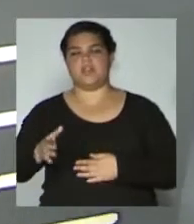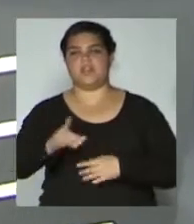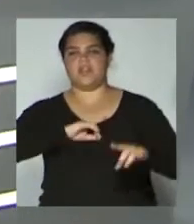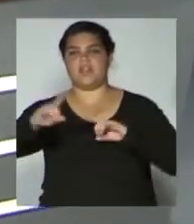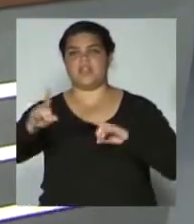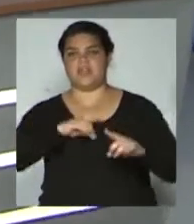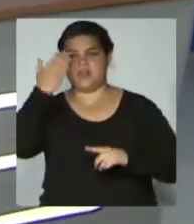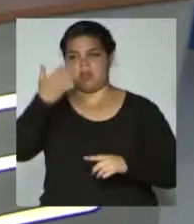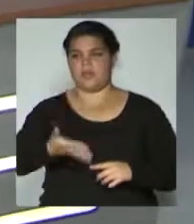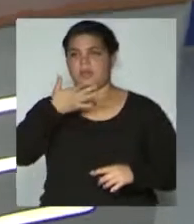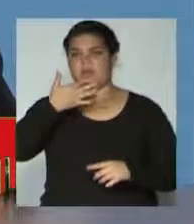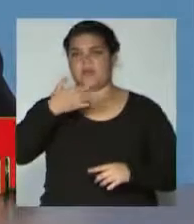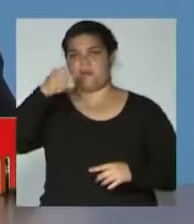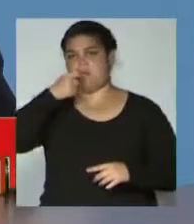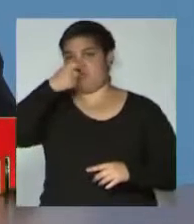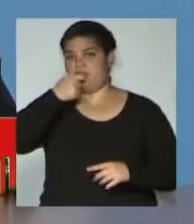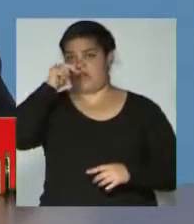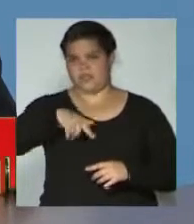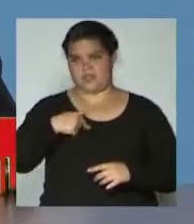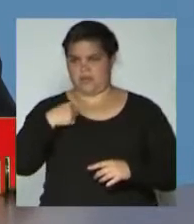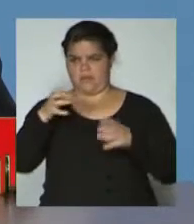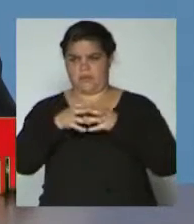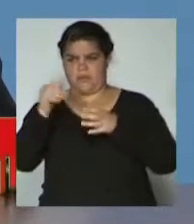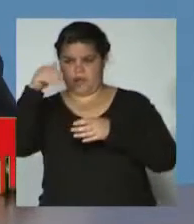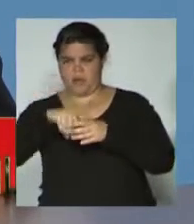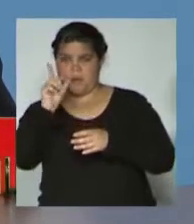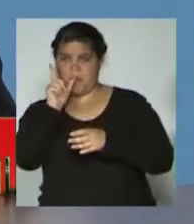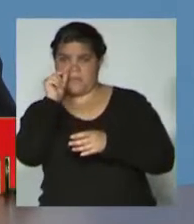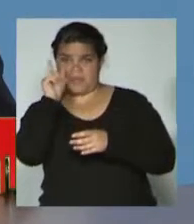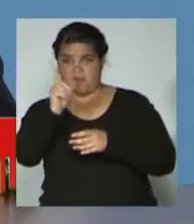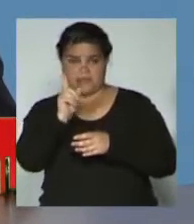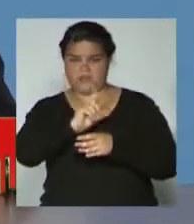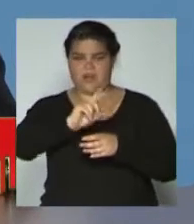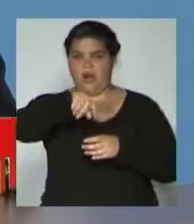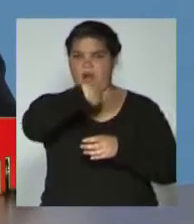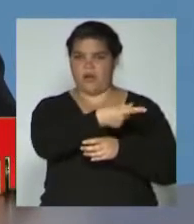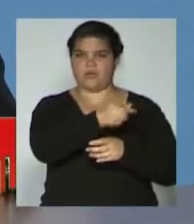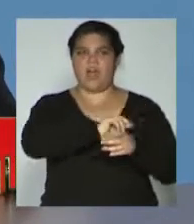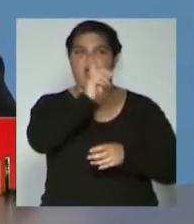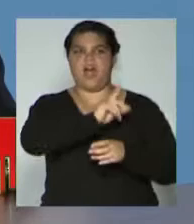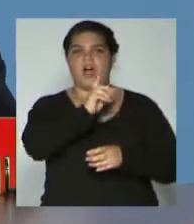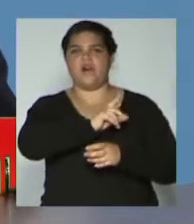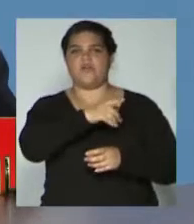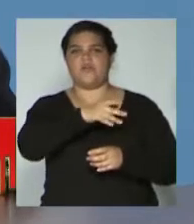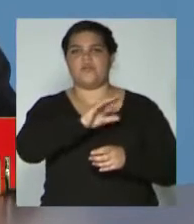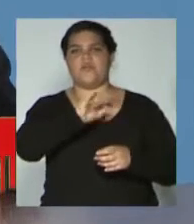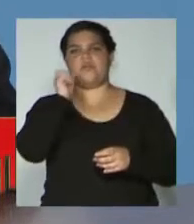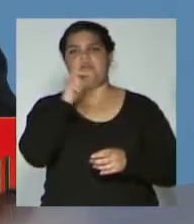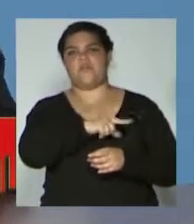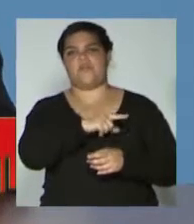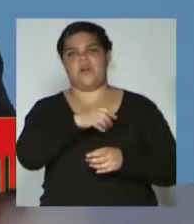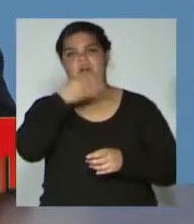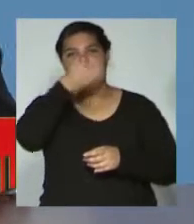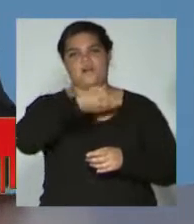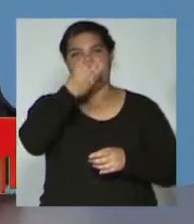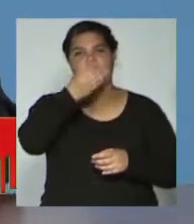mendocino, no de mi partido, Sí. que es más, algunos lo mencionaban como el teorema Baglini, estoy hablando del